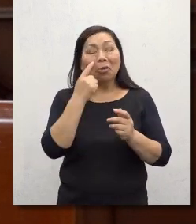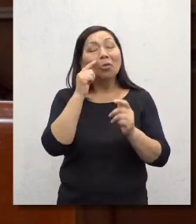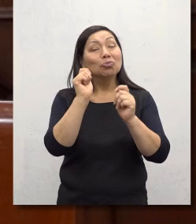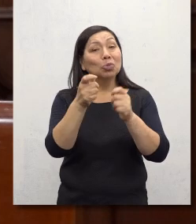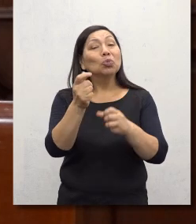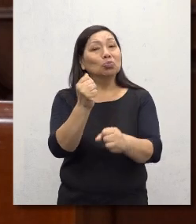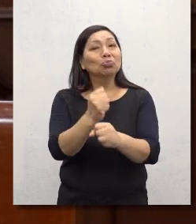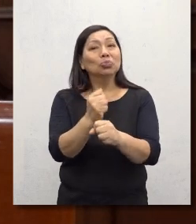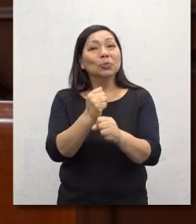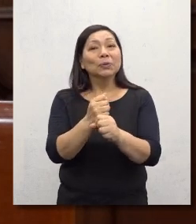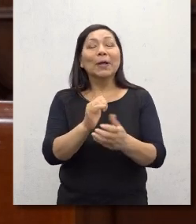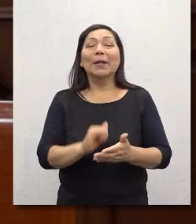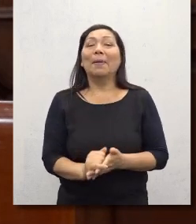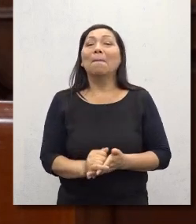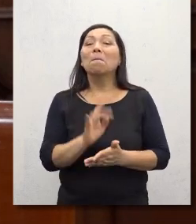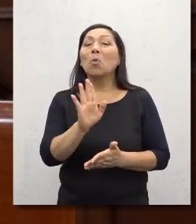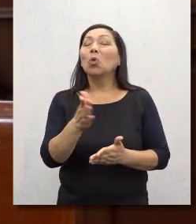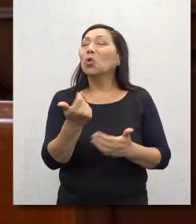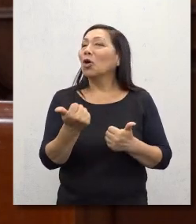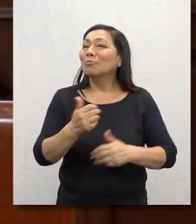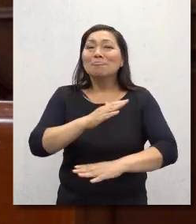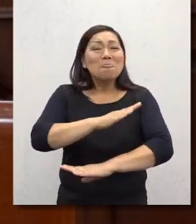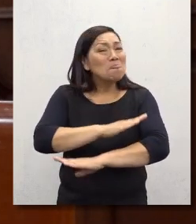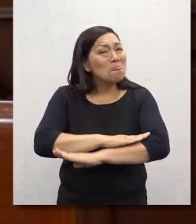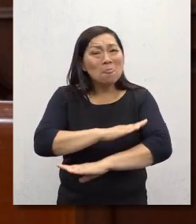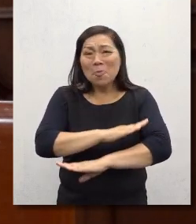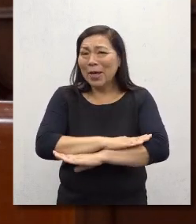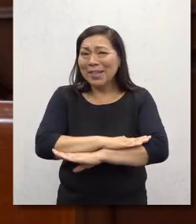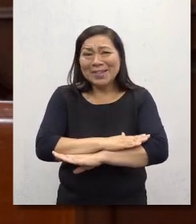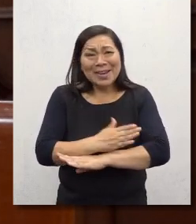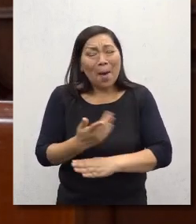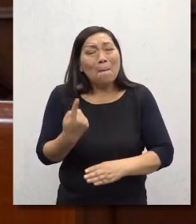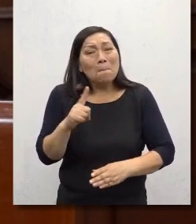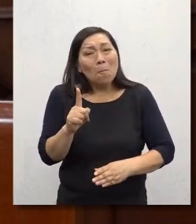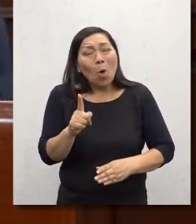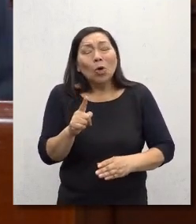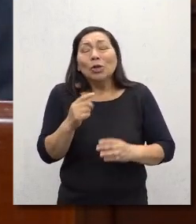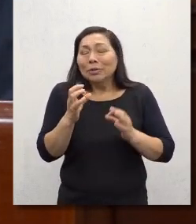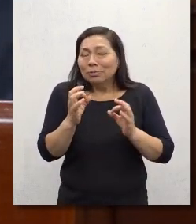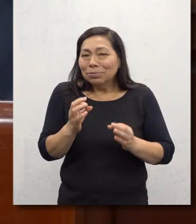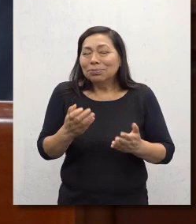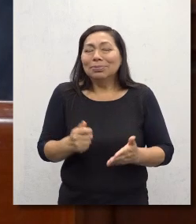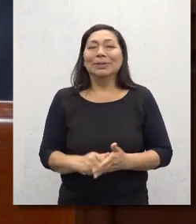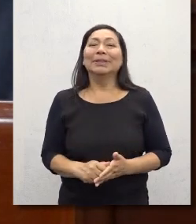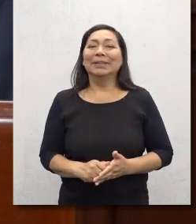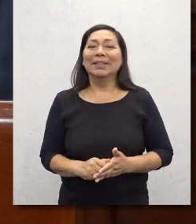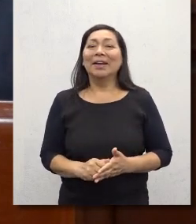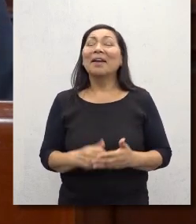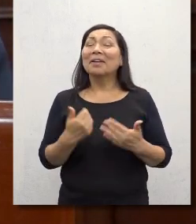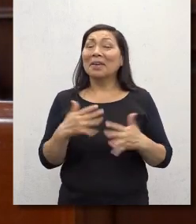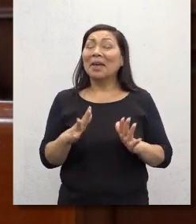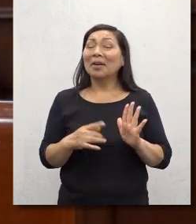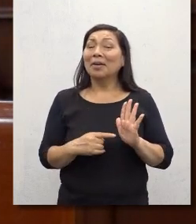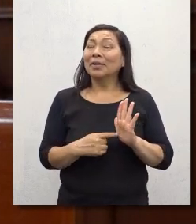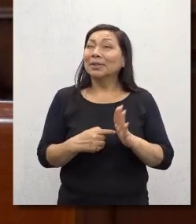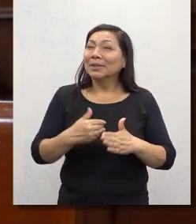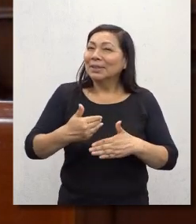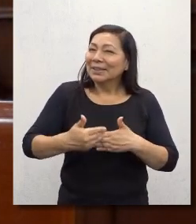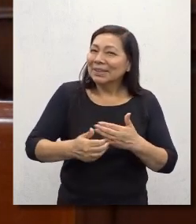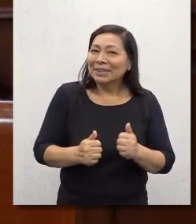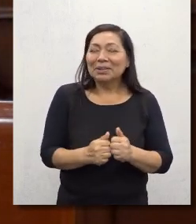reconocida, por su bondad, por su claridad, que ya van a